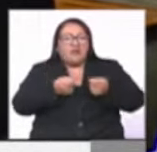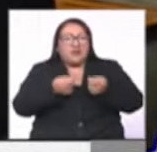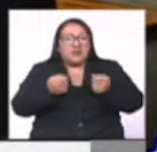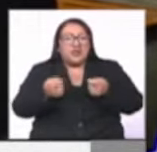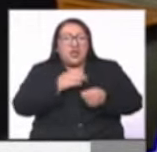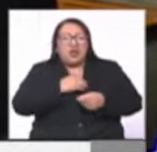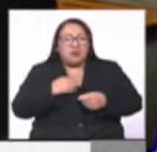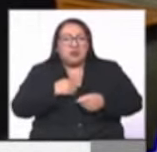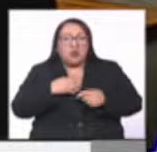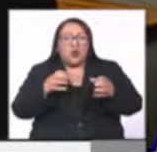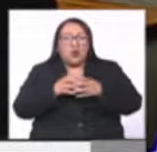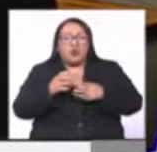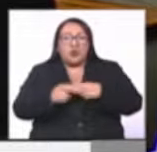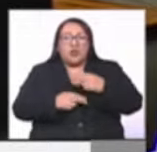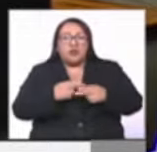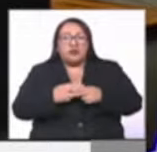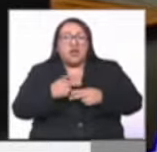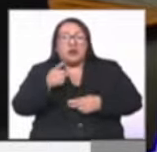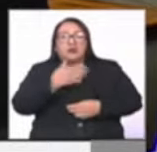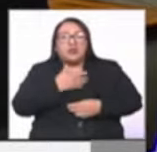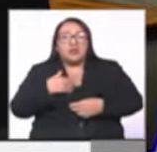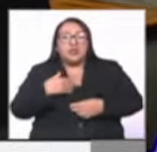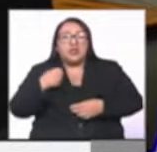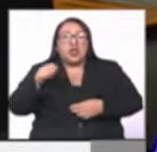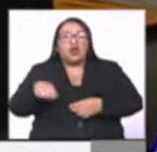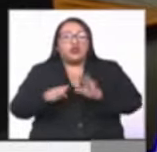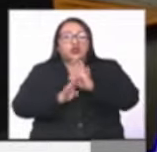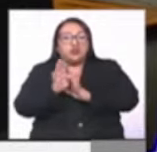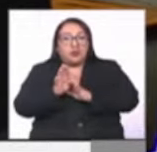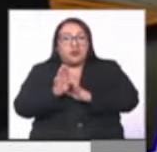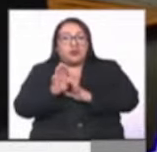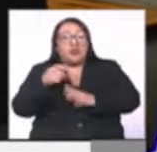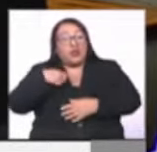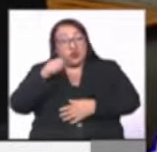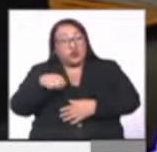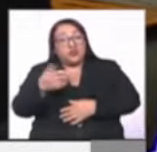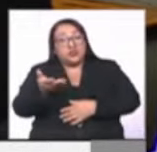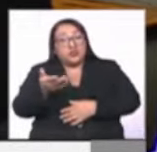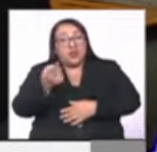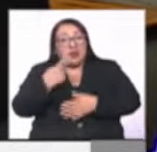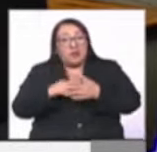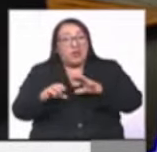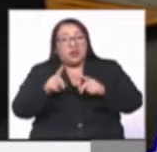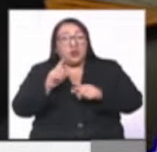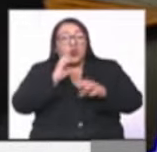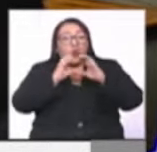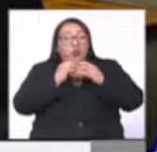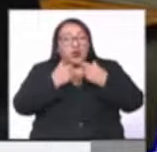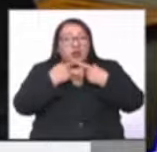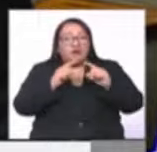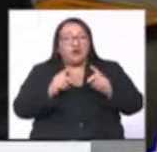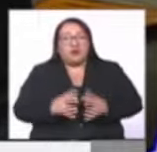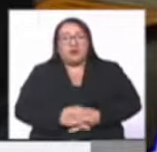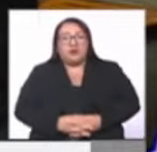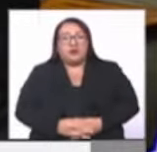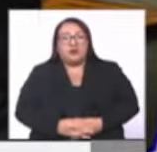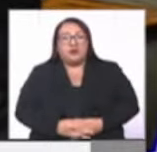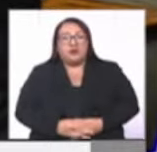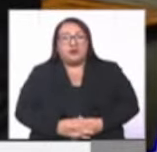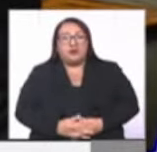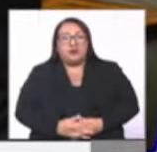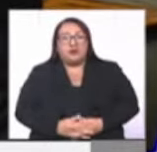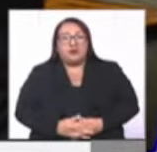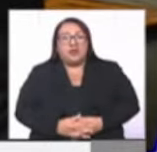de los miembros de la junta al presidente de la Corte Suprema de Justicia para la emisión de un comunicado en ese